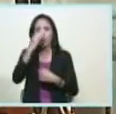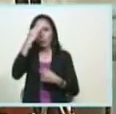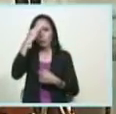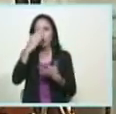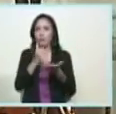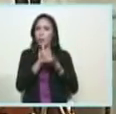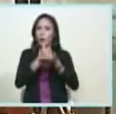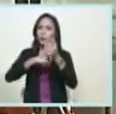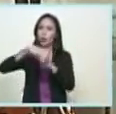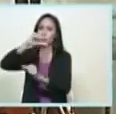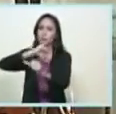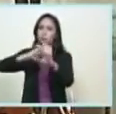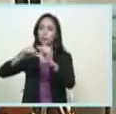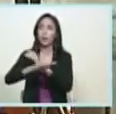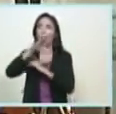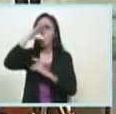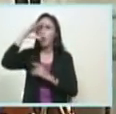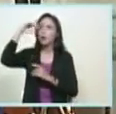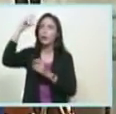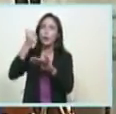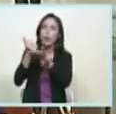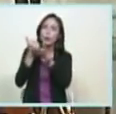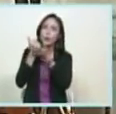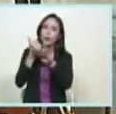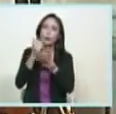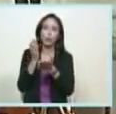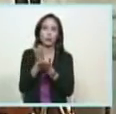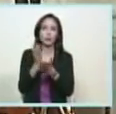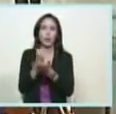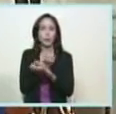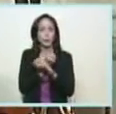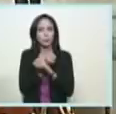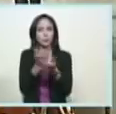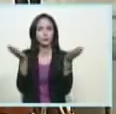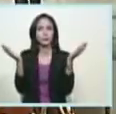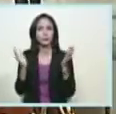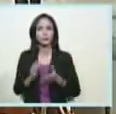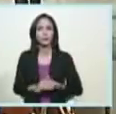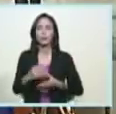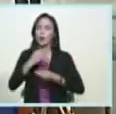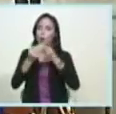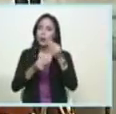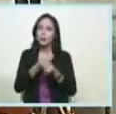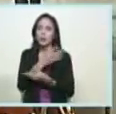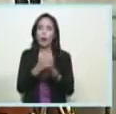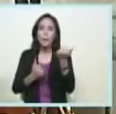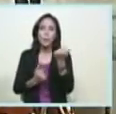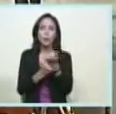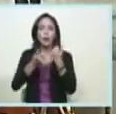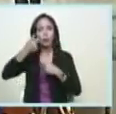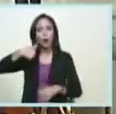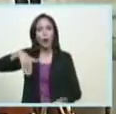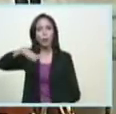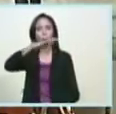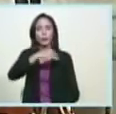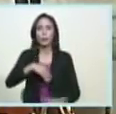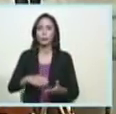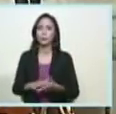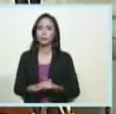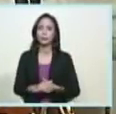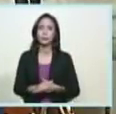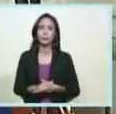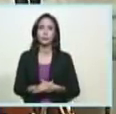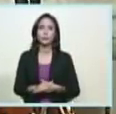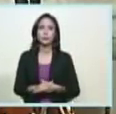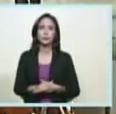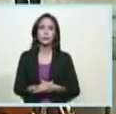así tenemos la bendición de nuestro dios creador y con él y por él lo haremos para el pueblo así será